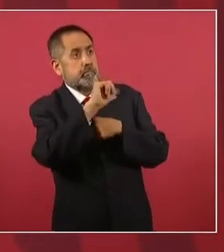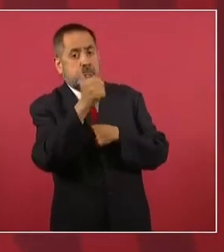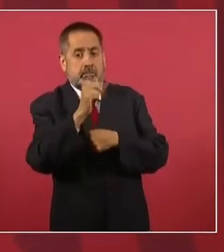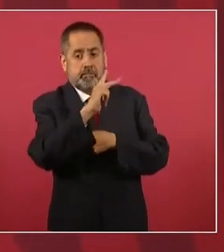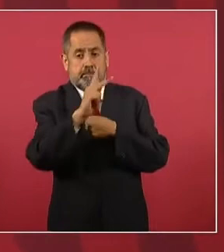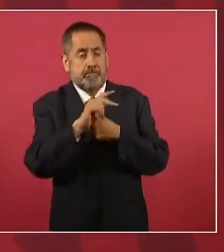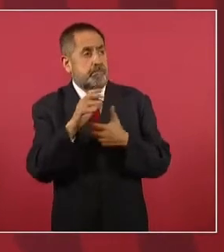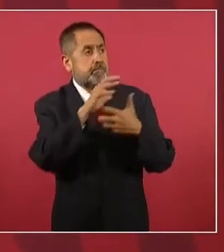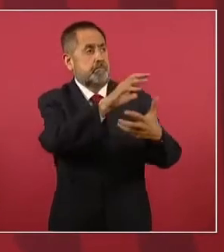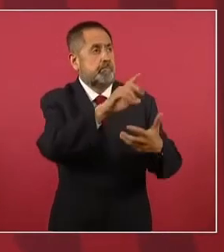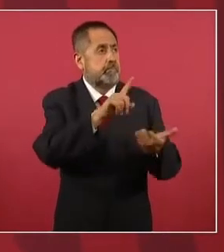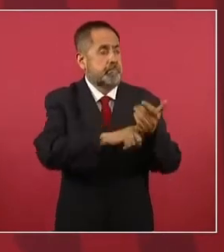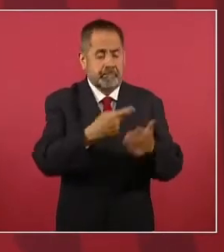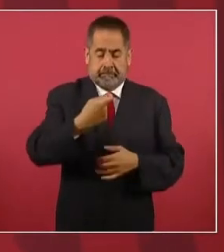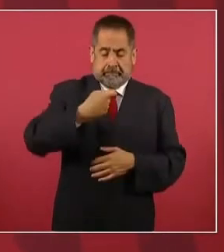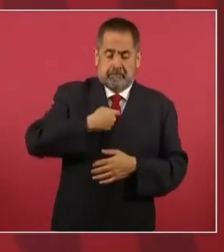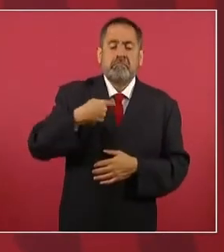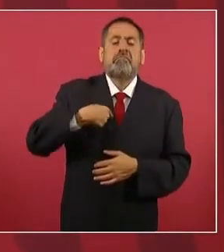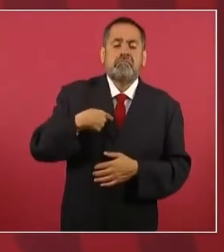es traidor a la patria.